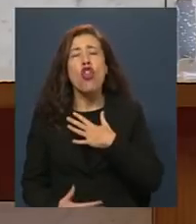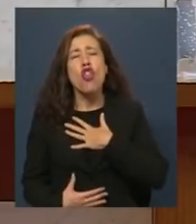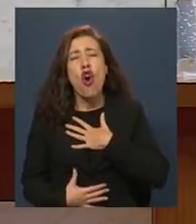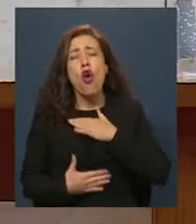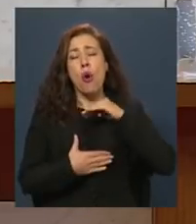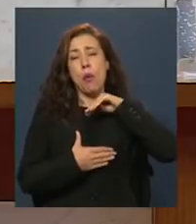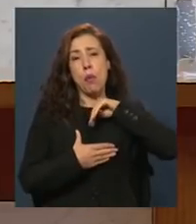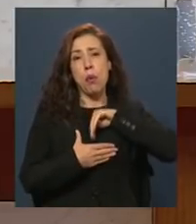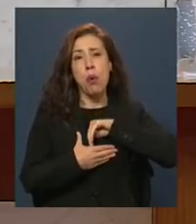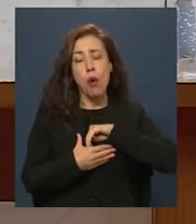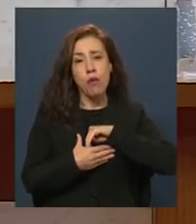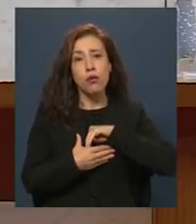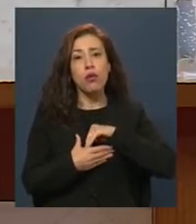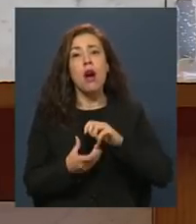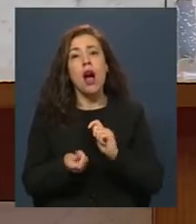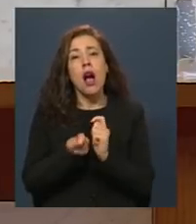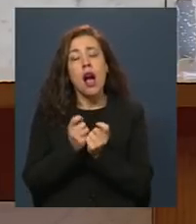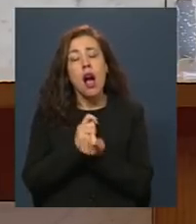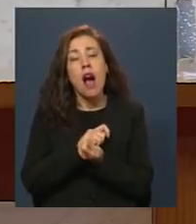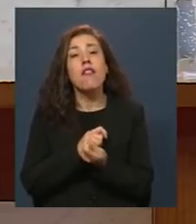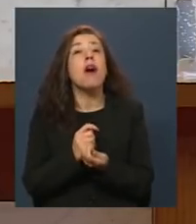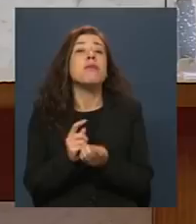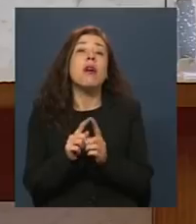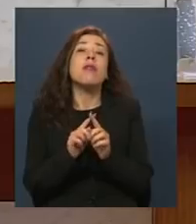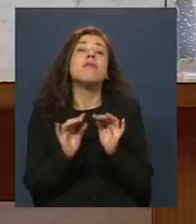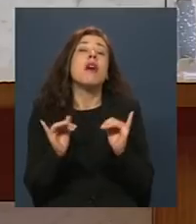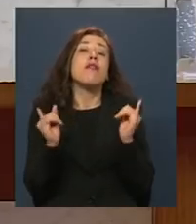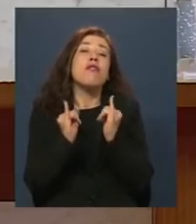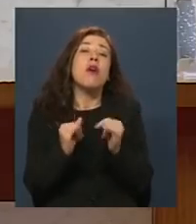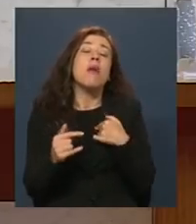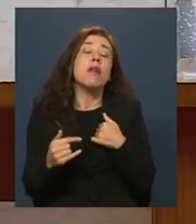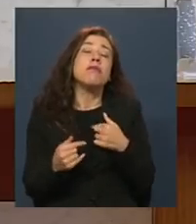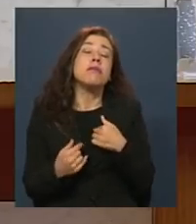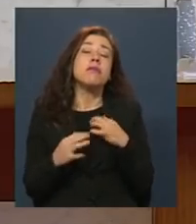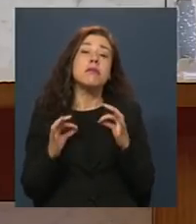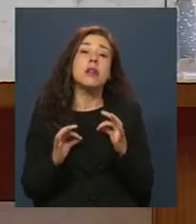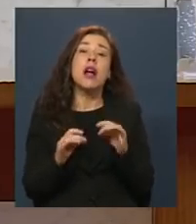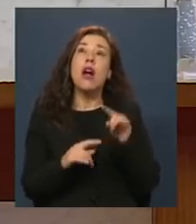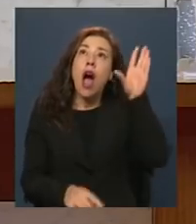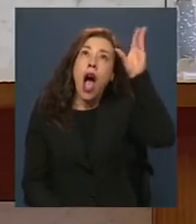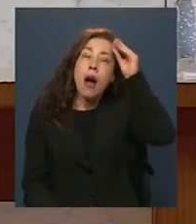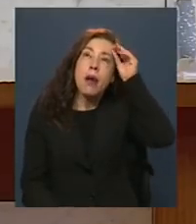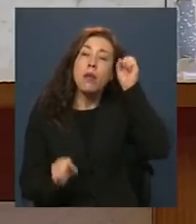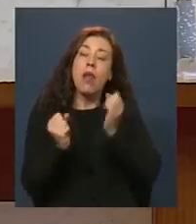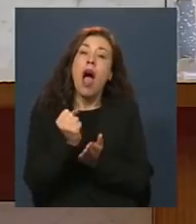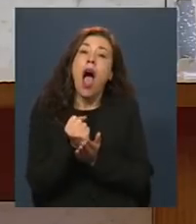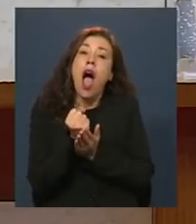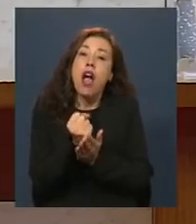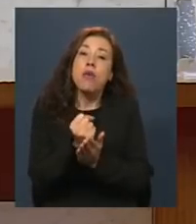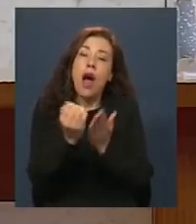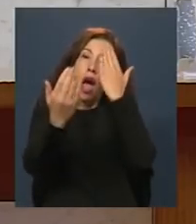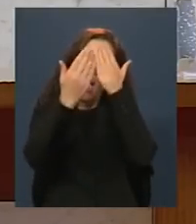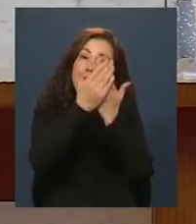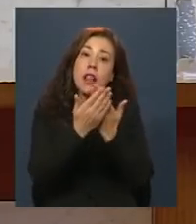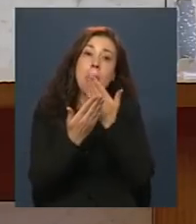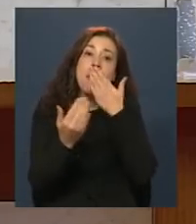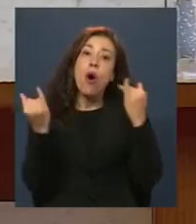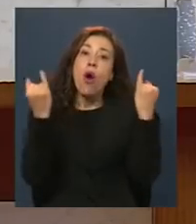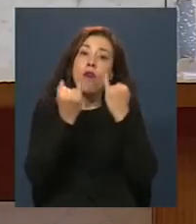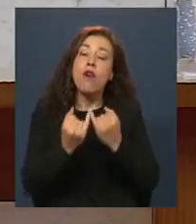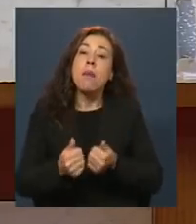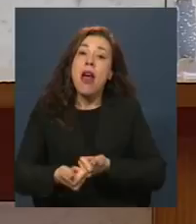profundo. Convertirlo en parte de lo que somos. Que sus lecciones nos ayuden a enfrentar de mejor manera los retos